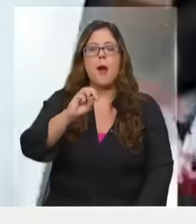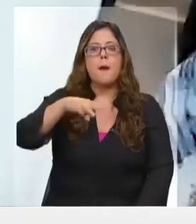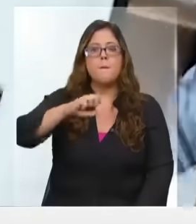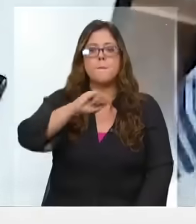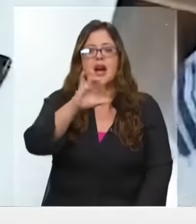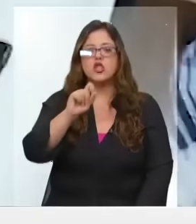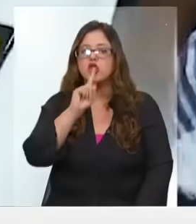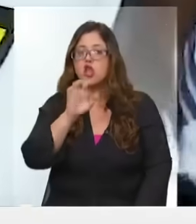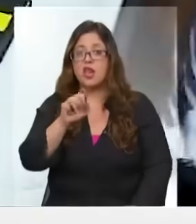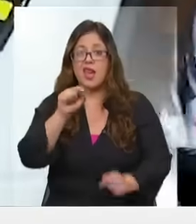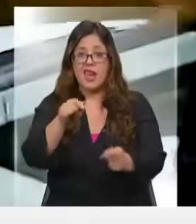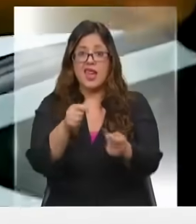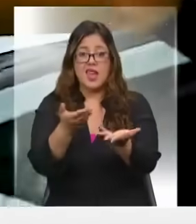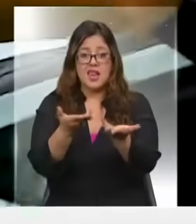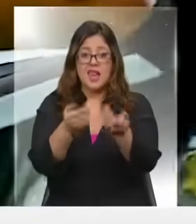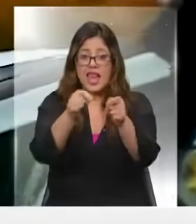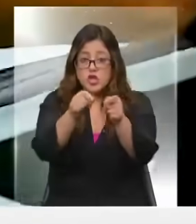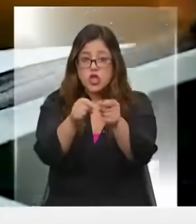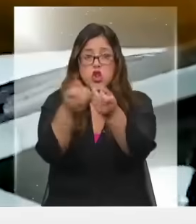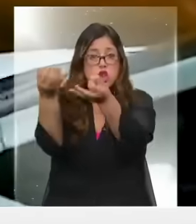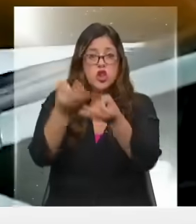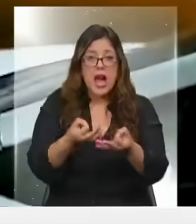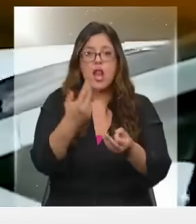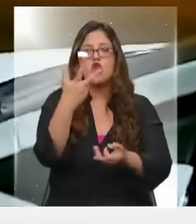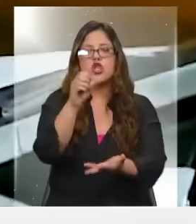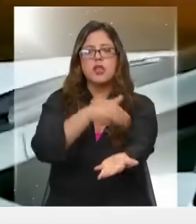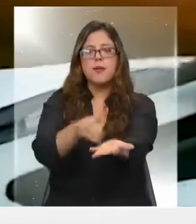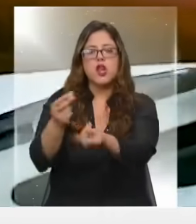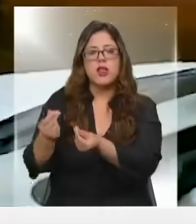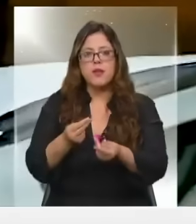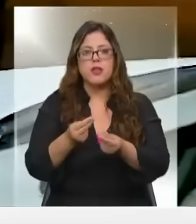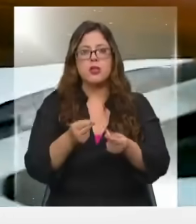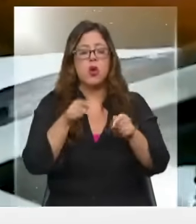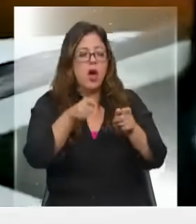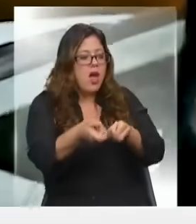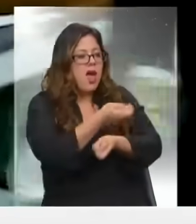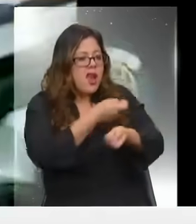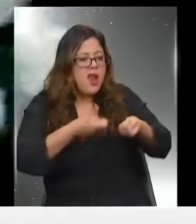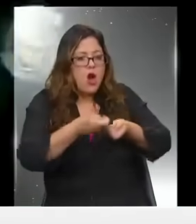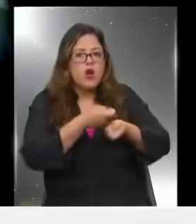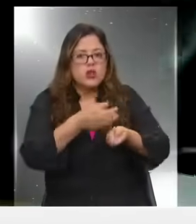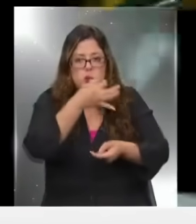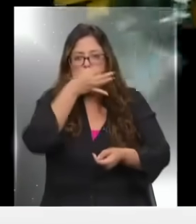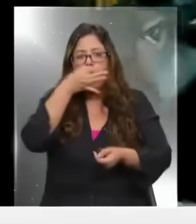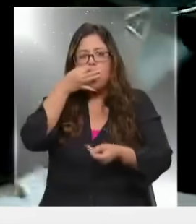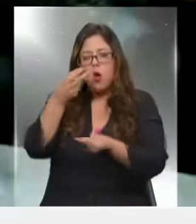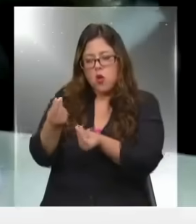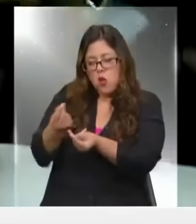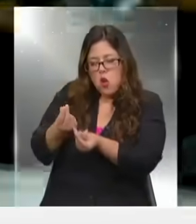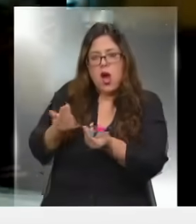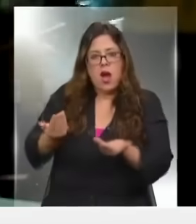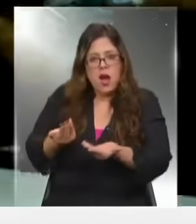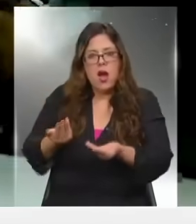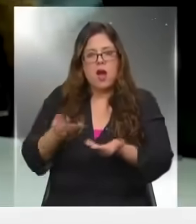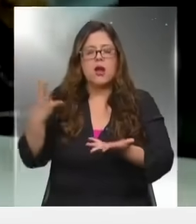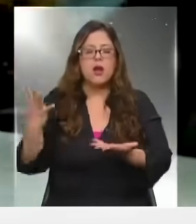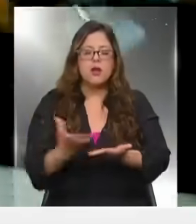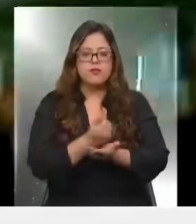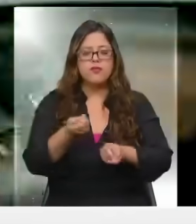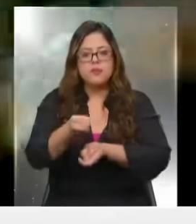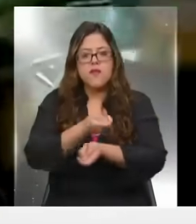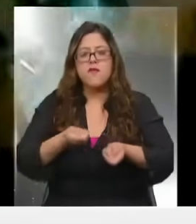80 millones de pesos. El negocio es lucrativo, por lo tanto, para lograr la